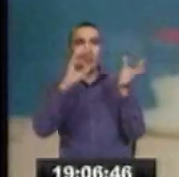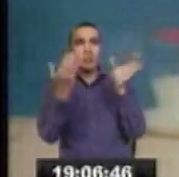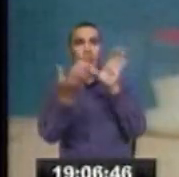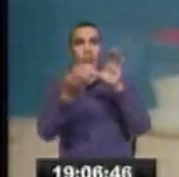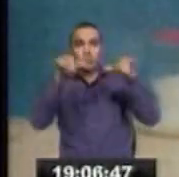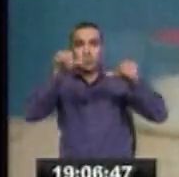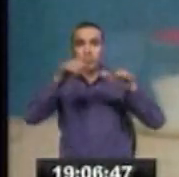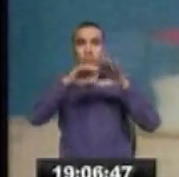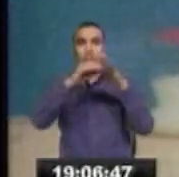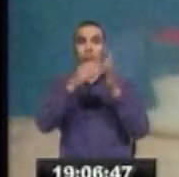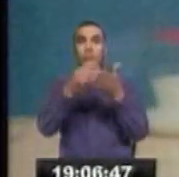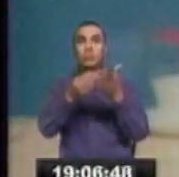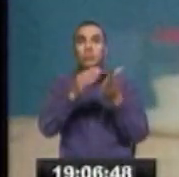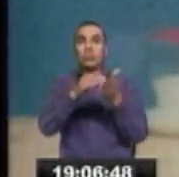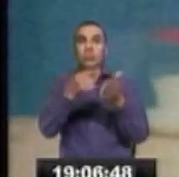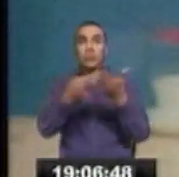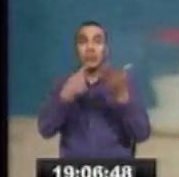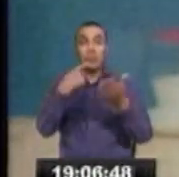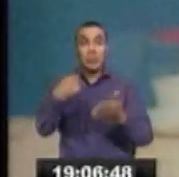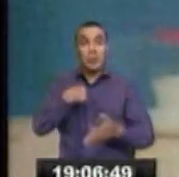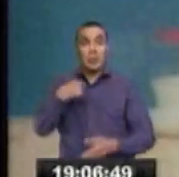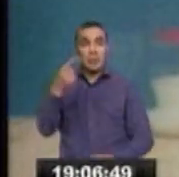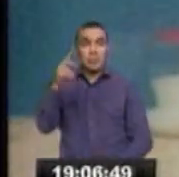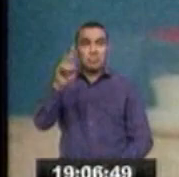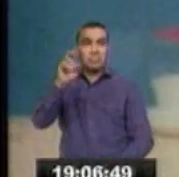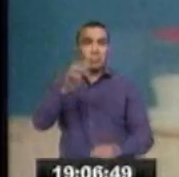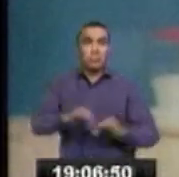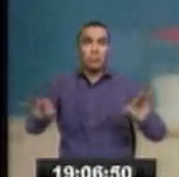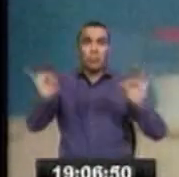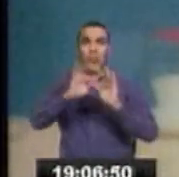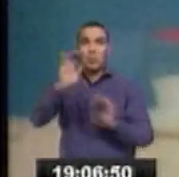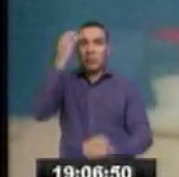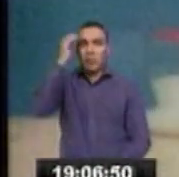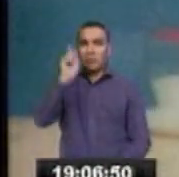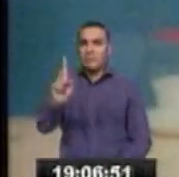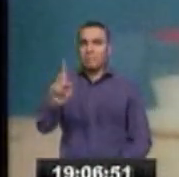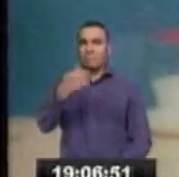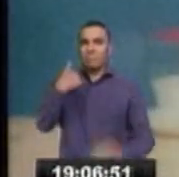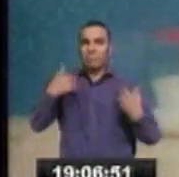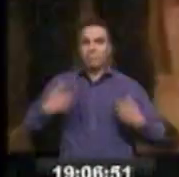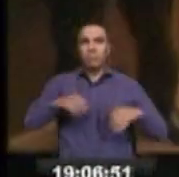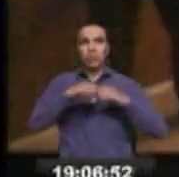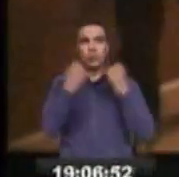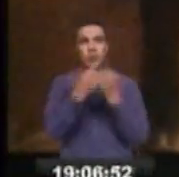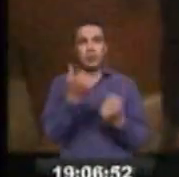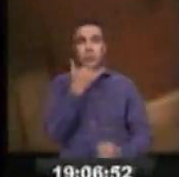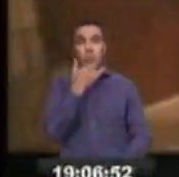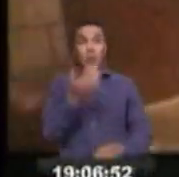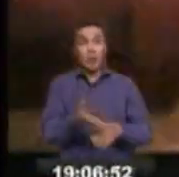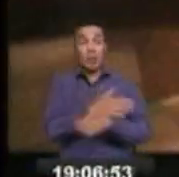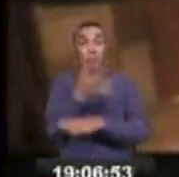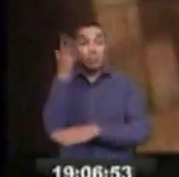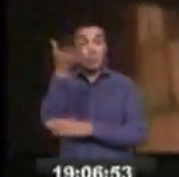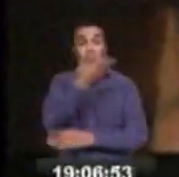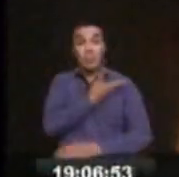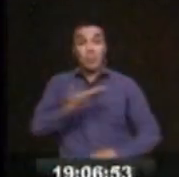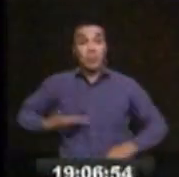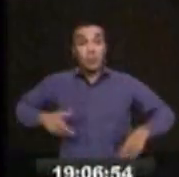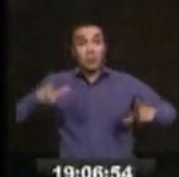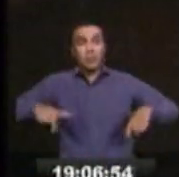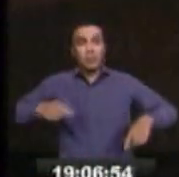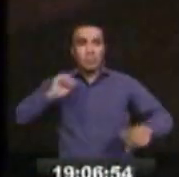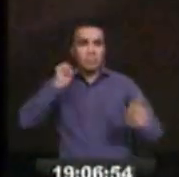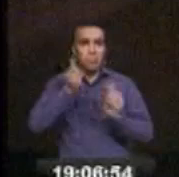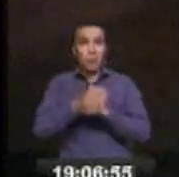en la izquierda, pero que tenía evidentes preocupaciones humanistas y socialistas. Antes de la conferencia, el presidente Lenín Moreno